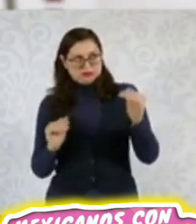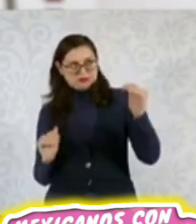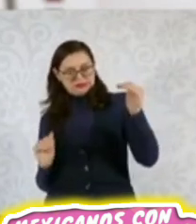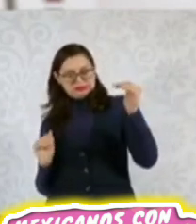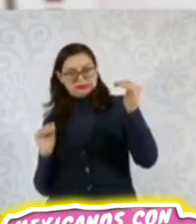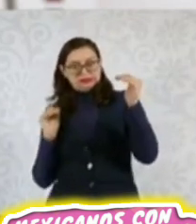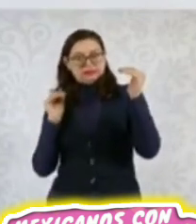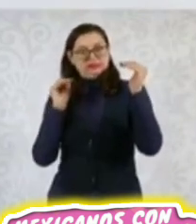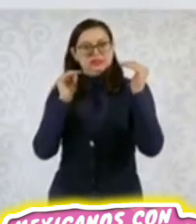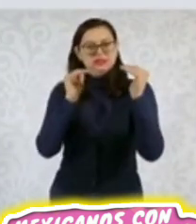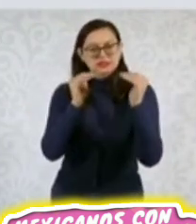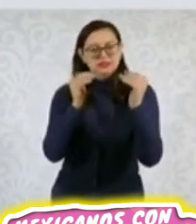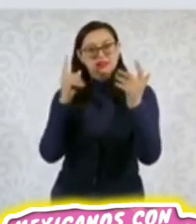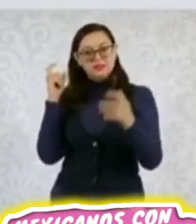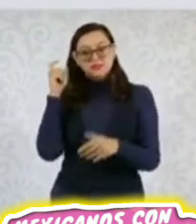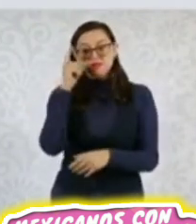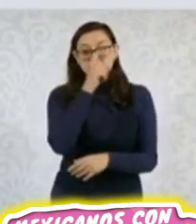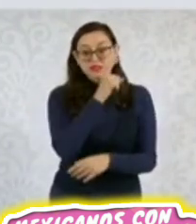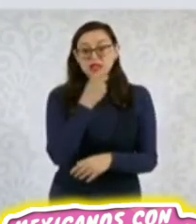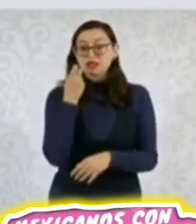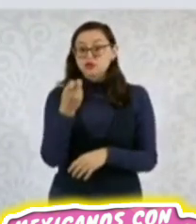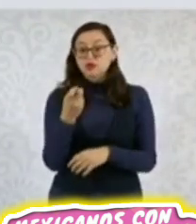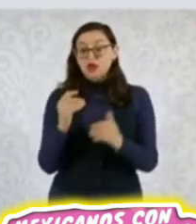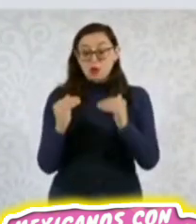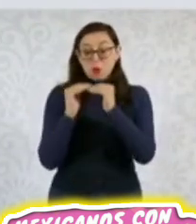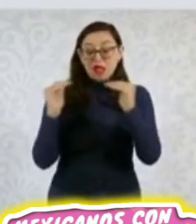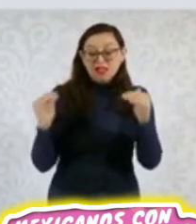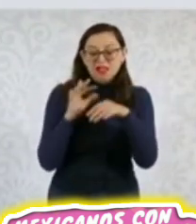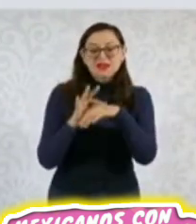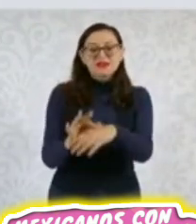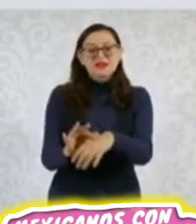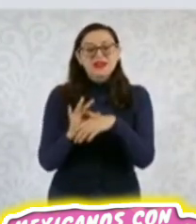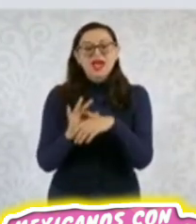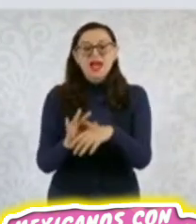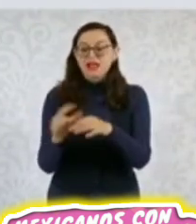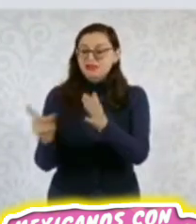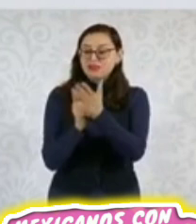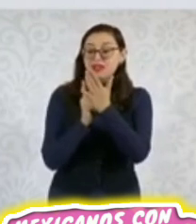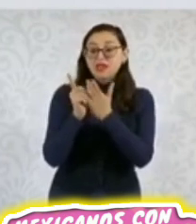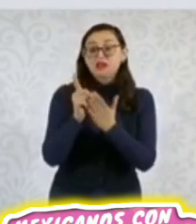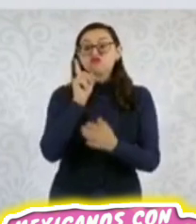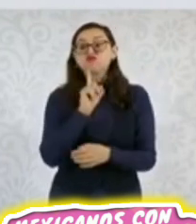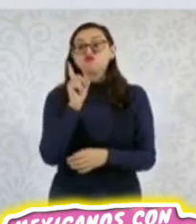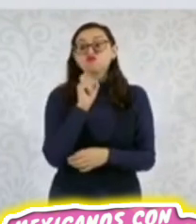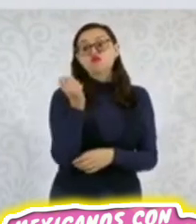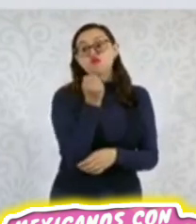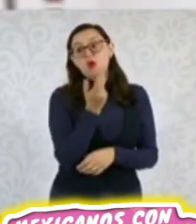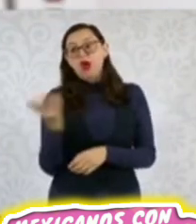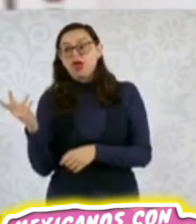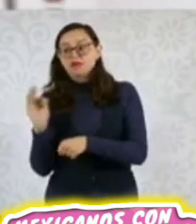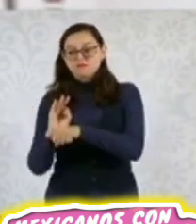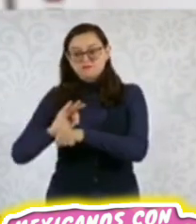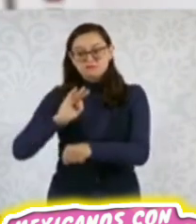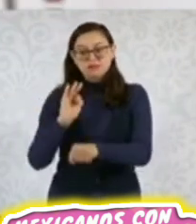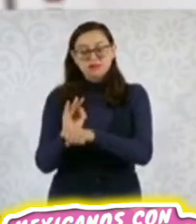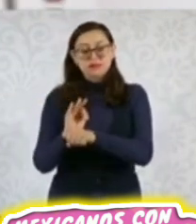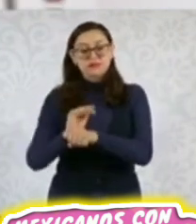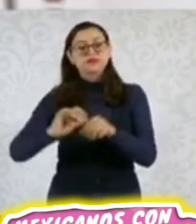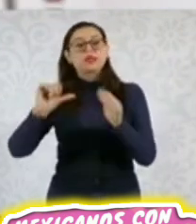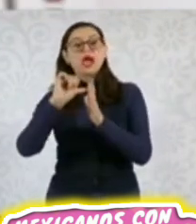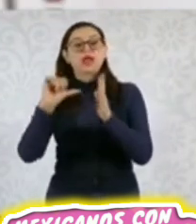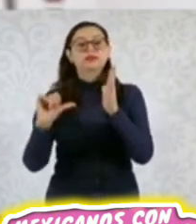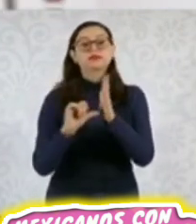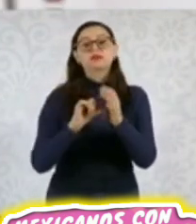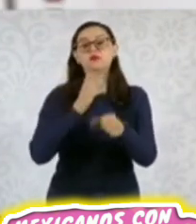todos los derechos de las mujeres. Entonces, queremos que en la Constitución, en el artículo 4, quede la